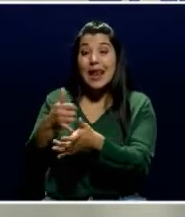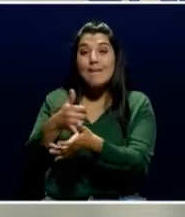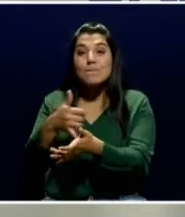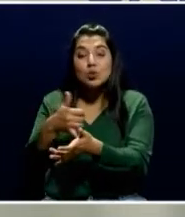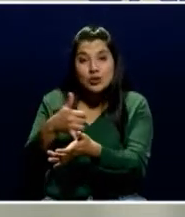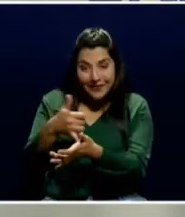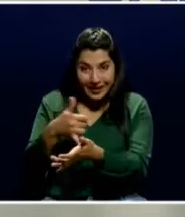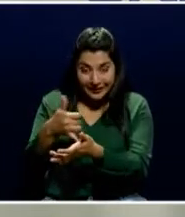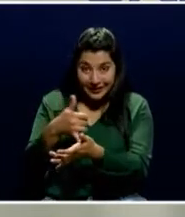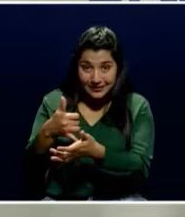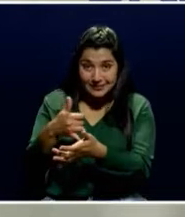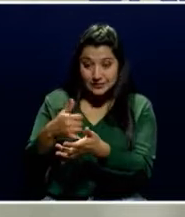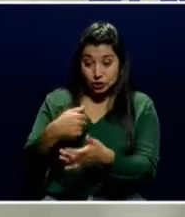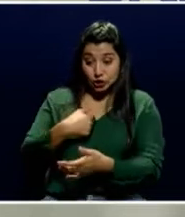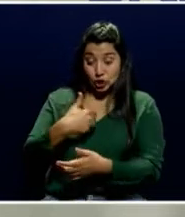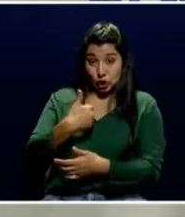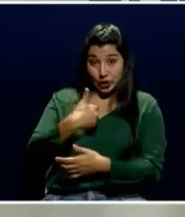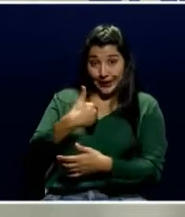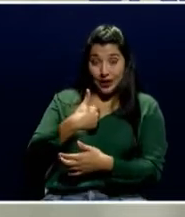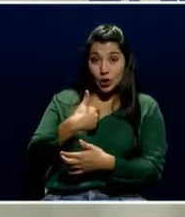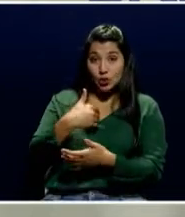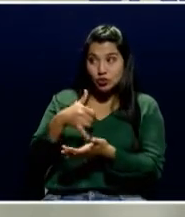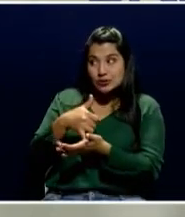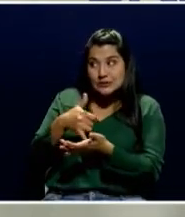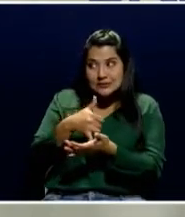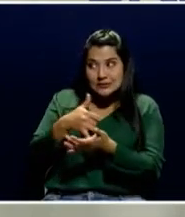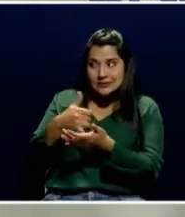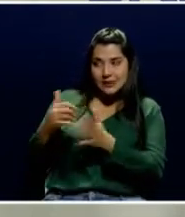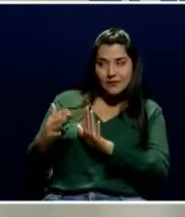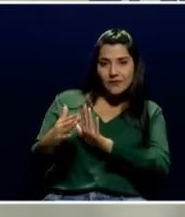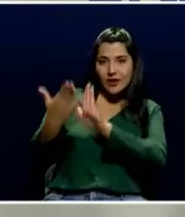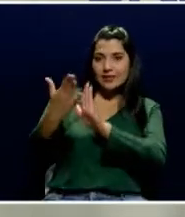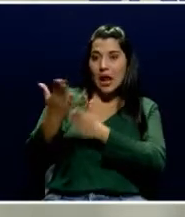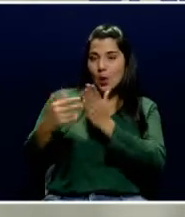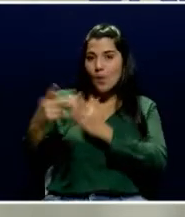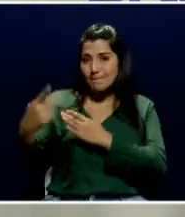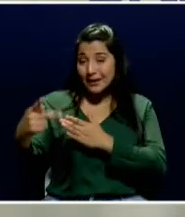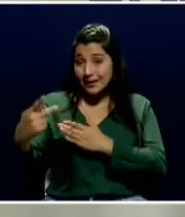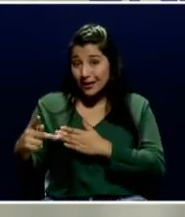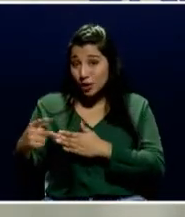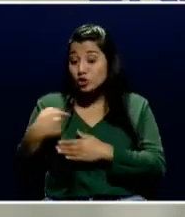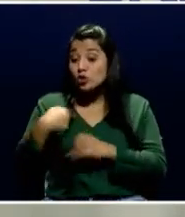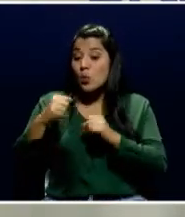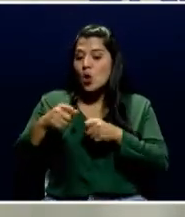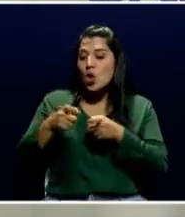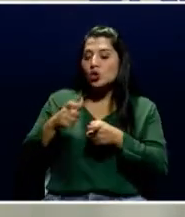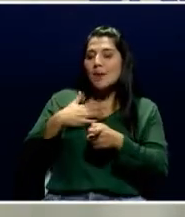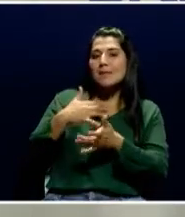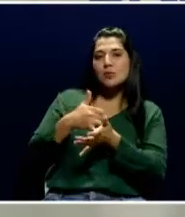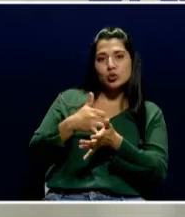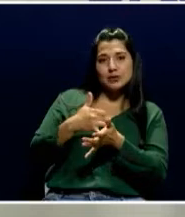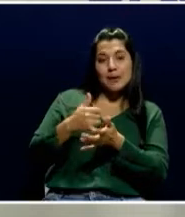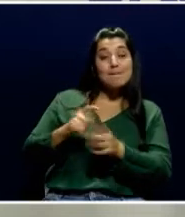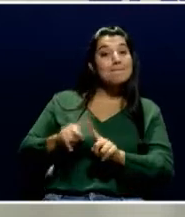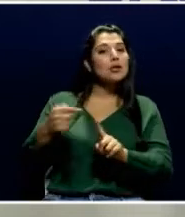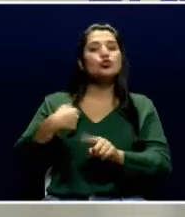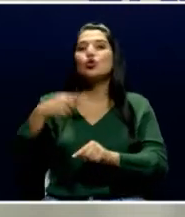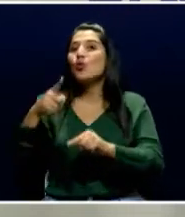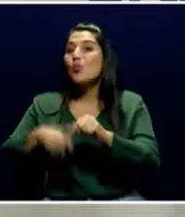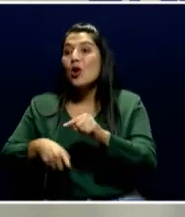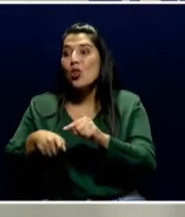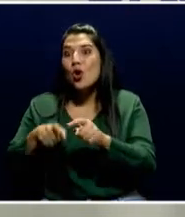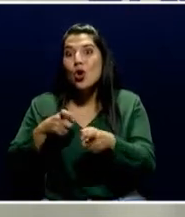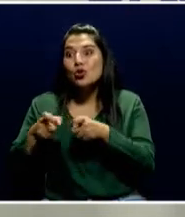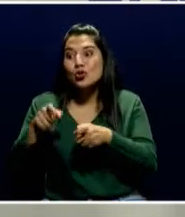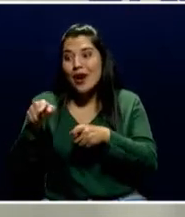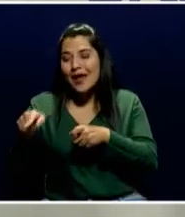la susceptibilidad que yo tengo, de esa debilidad que tengo frente a un peligro, pero no podemos controlar el peligro porque